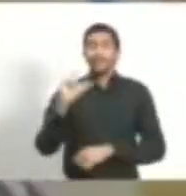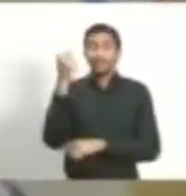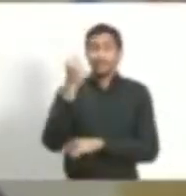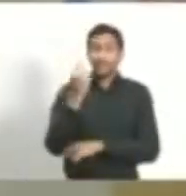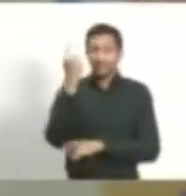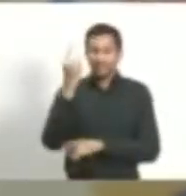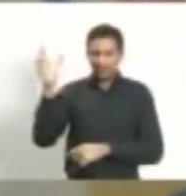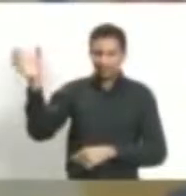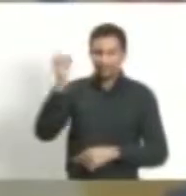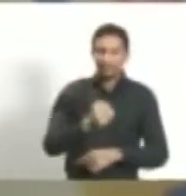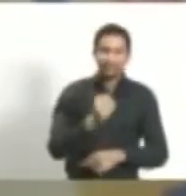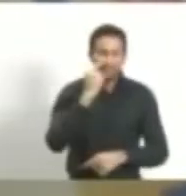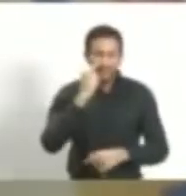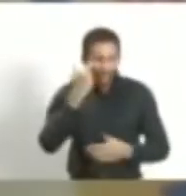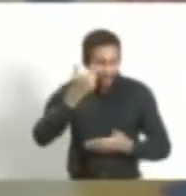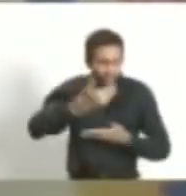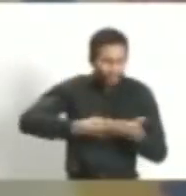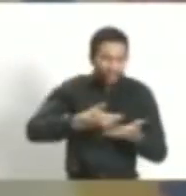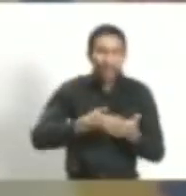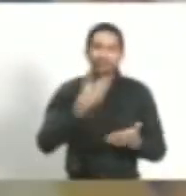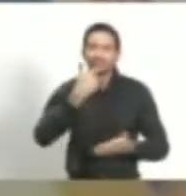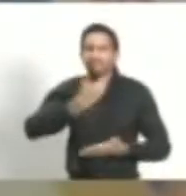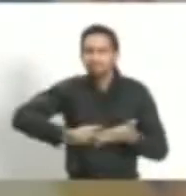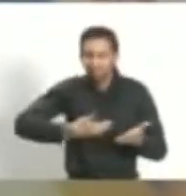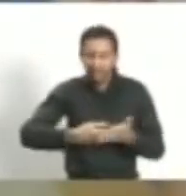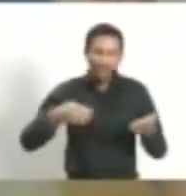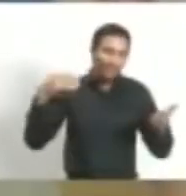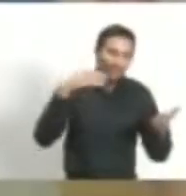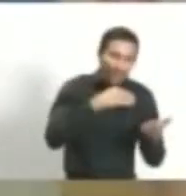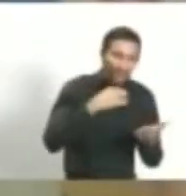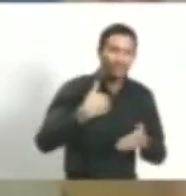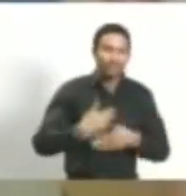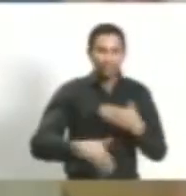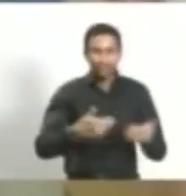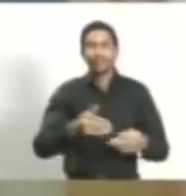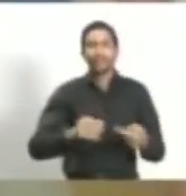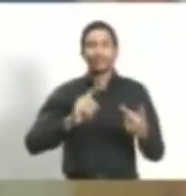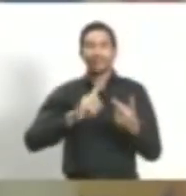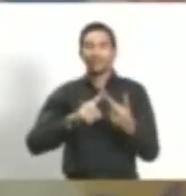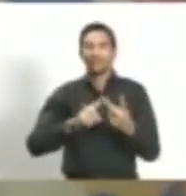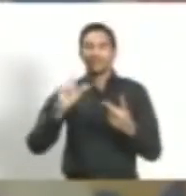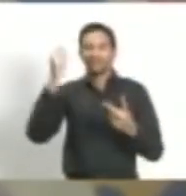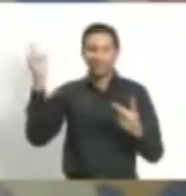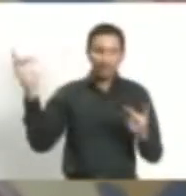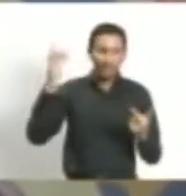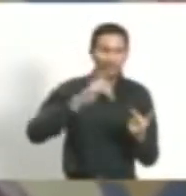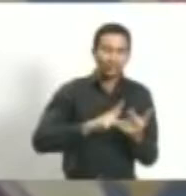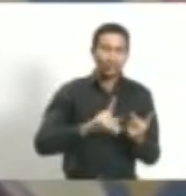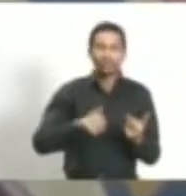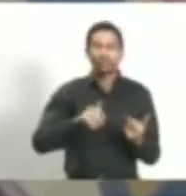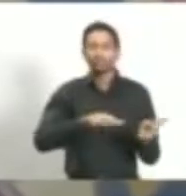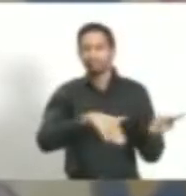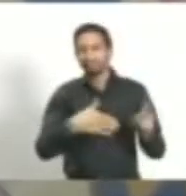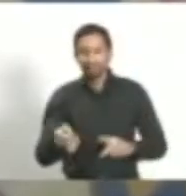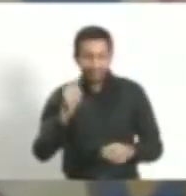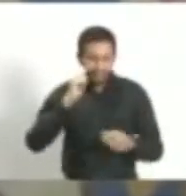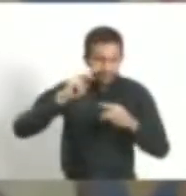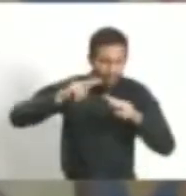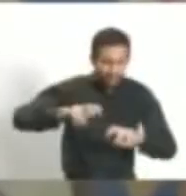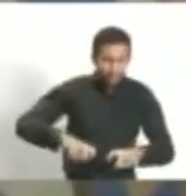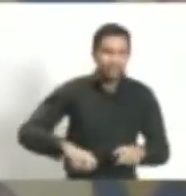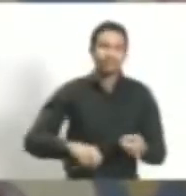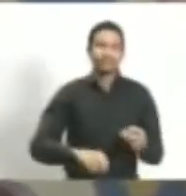de fraude procesal y falsedad, un fiscal de homicidio y un fiscal que va a manejar